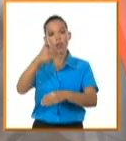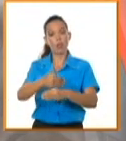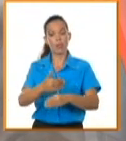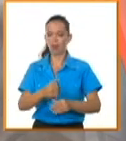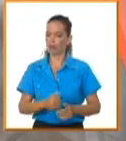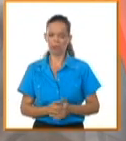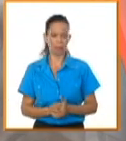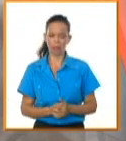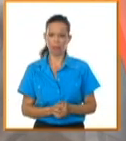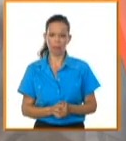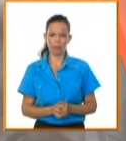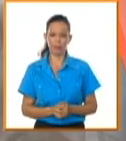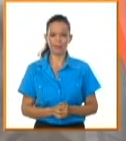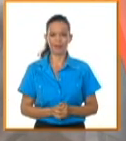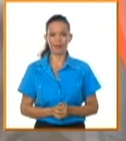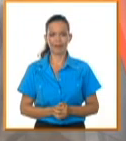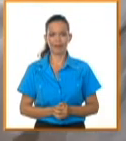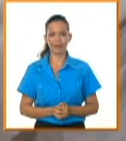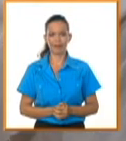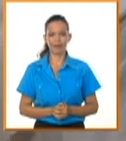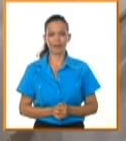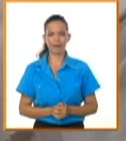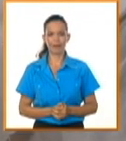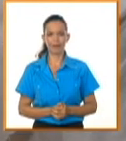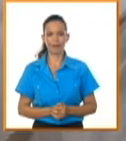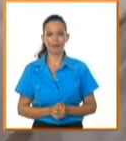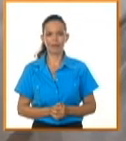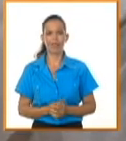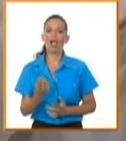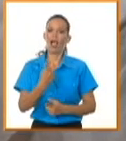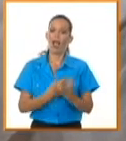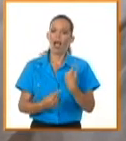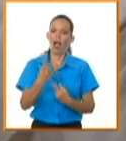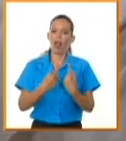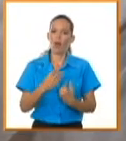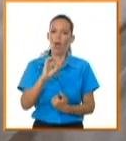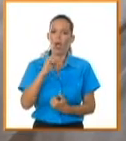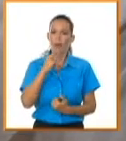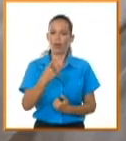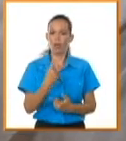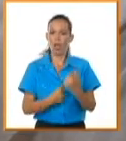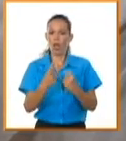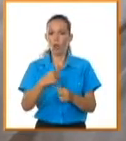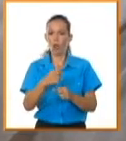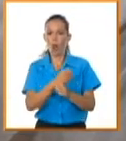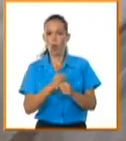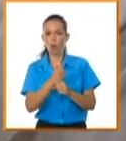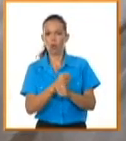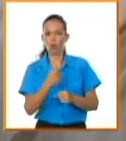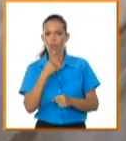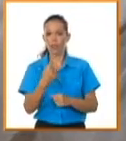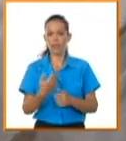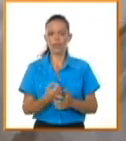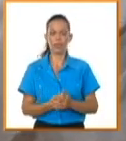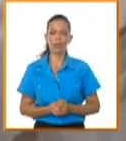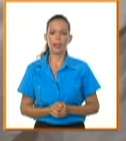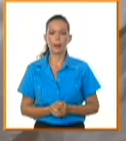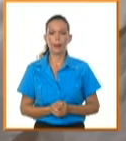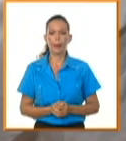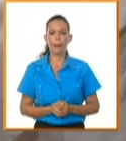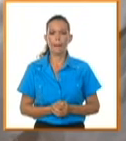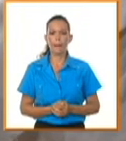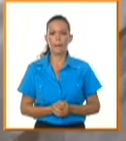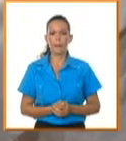a las entidades hay algunas opiniones que hablan algunos empiezan a utilizar inducidos desde medios